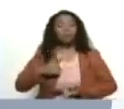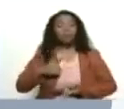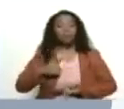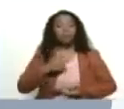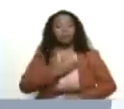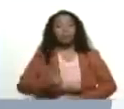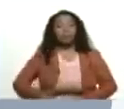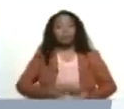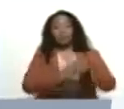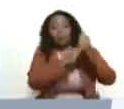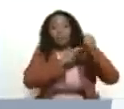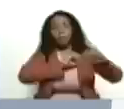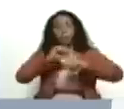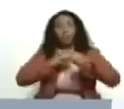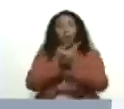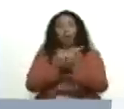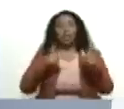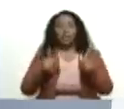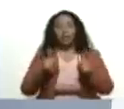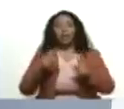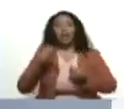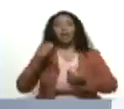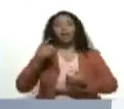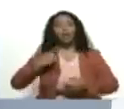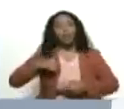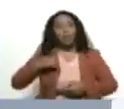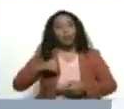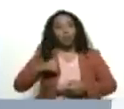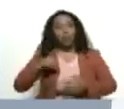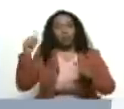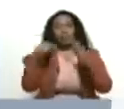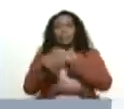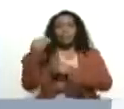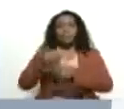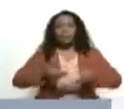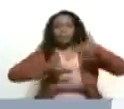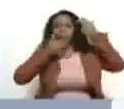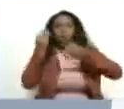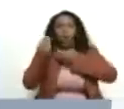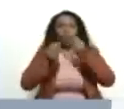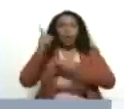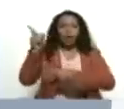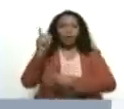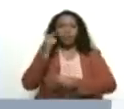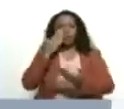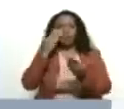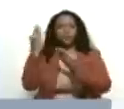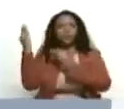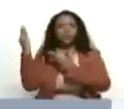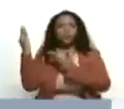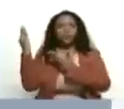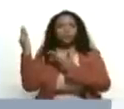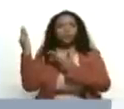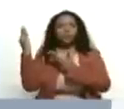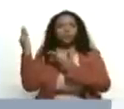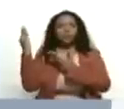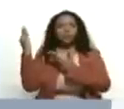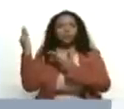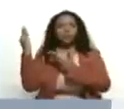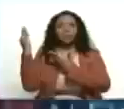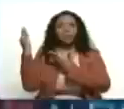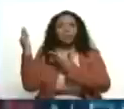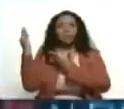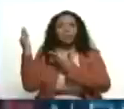presidenta o líder del movimiento Free Alex Saab profundizó en el secuestro del diplomático. Escuchemos.